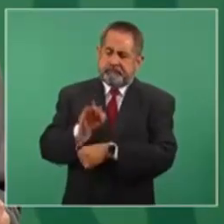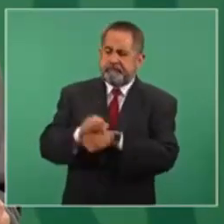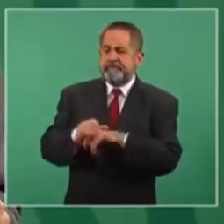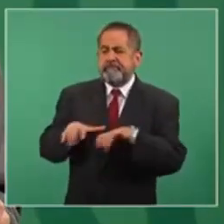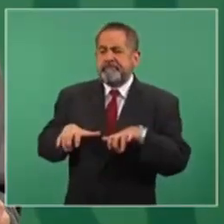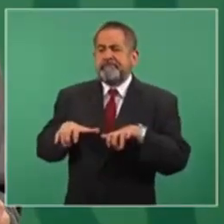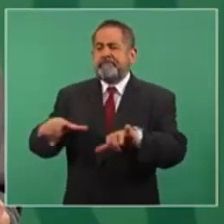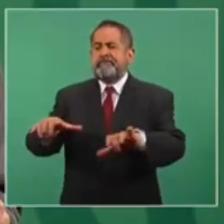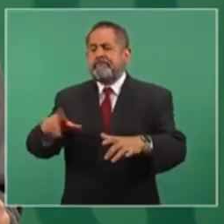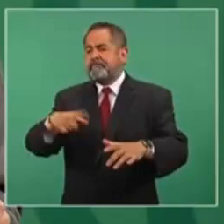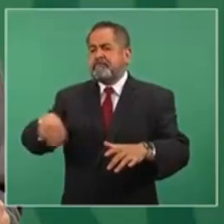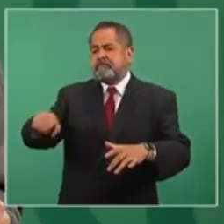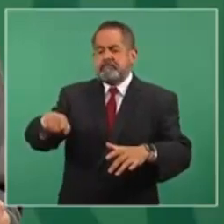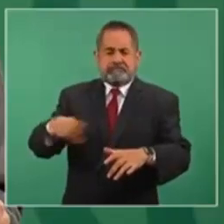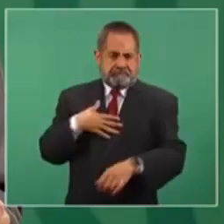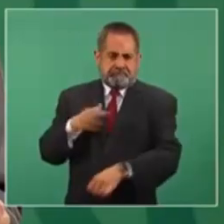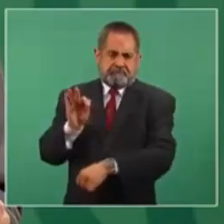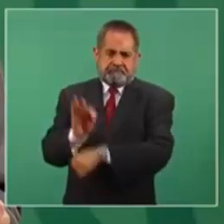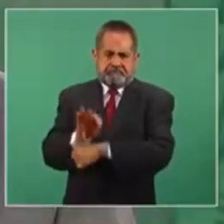general,